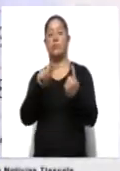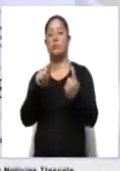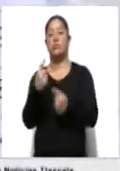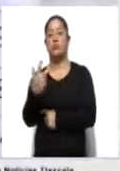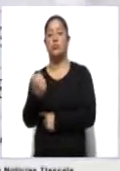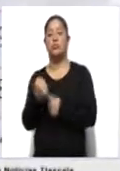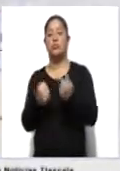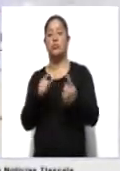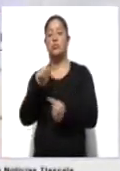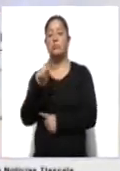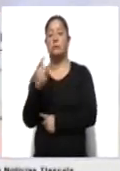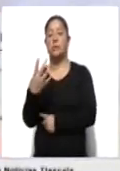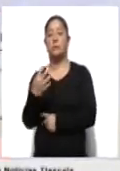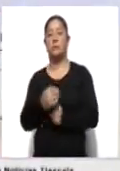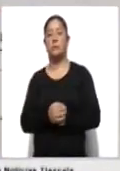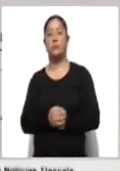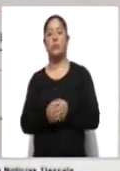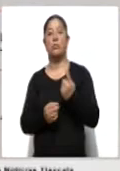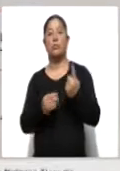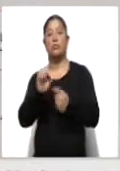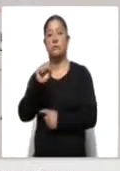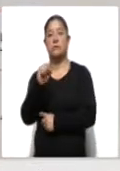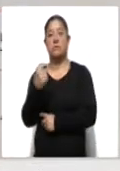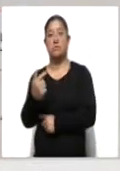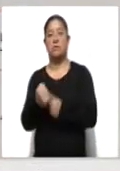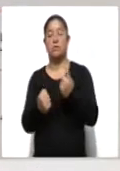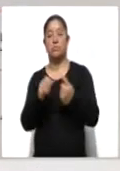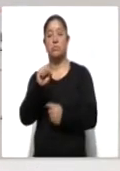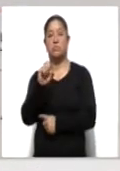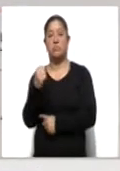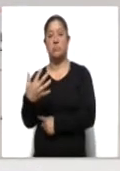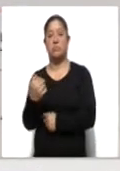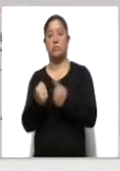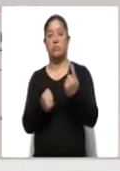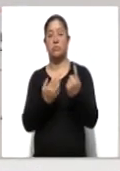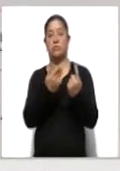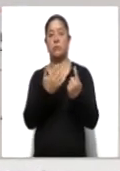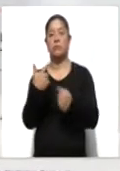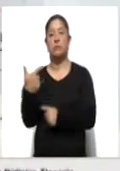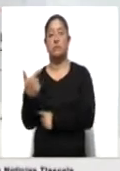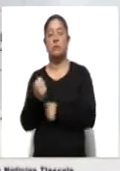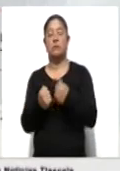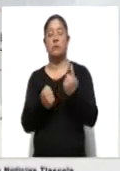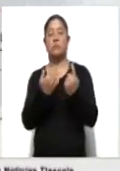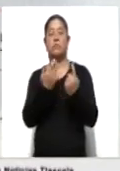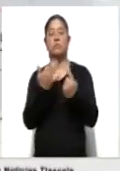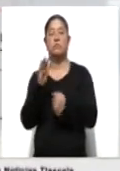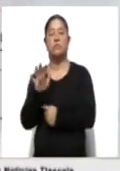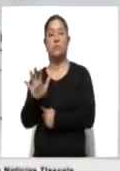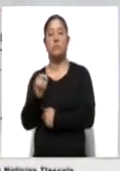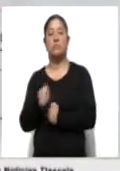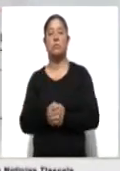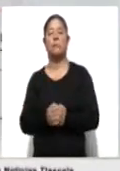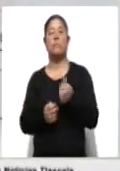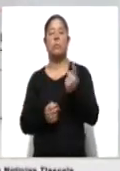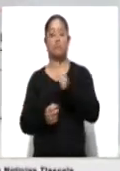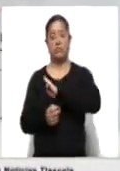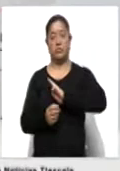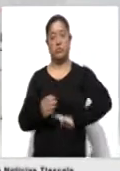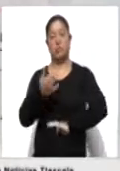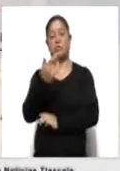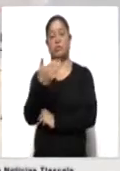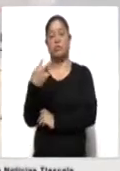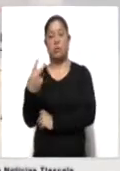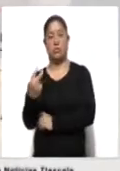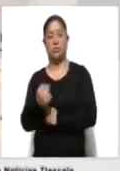Tocatlán 74, Cuapiastla 67, Zacualpan 65, Xiloxostla 57, Alzayanca 55,